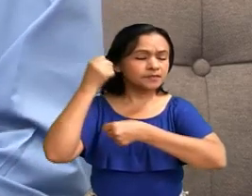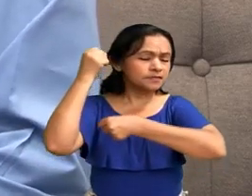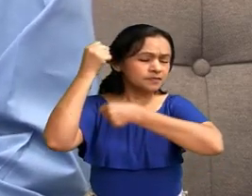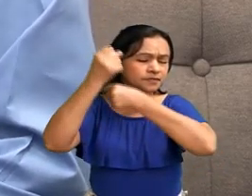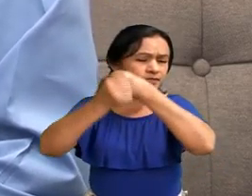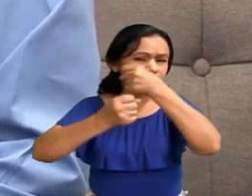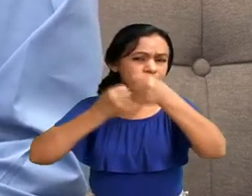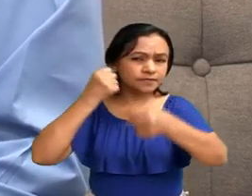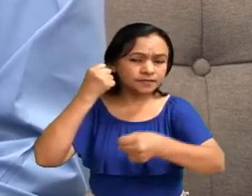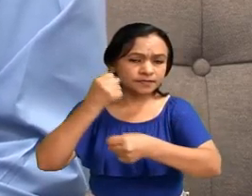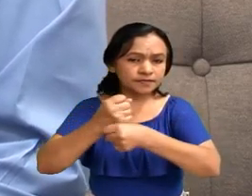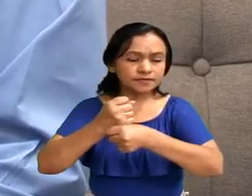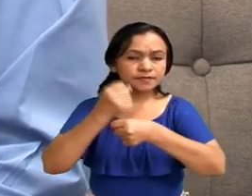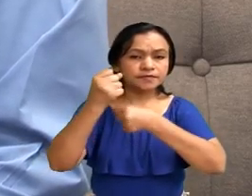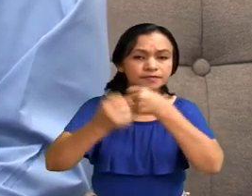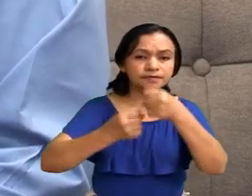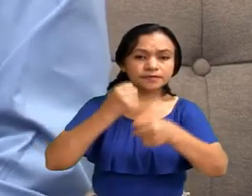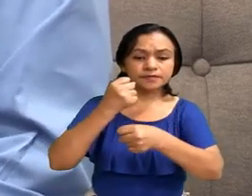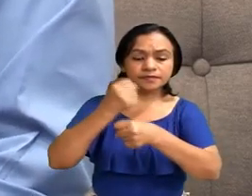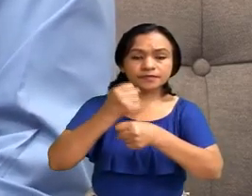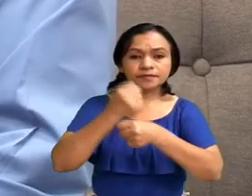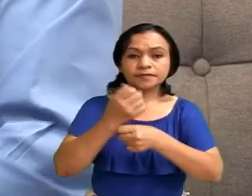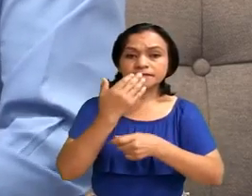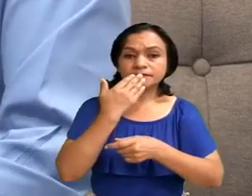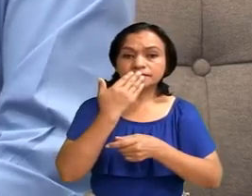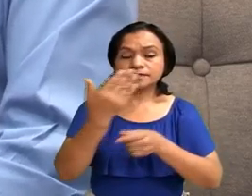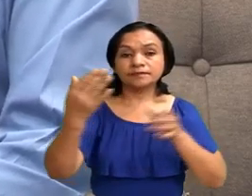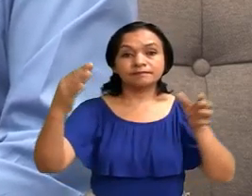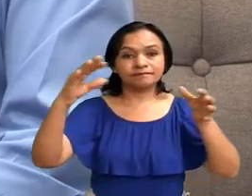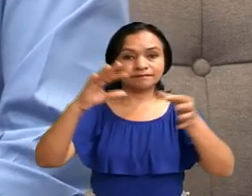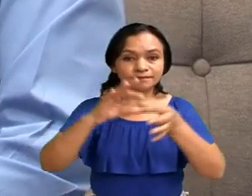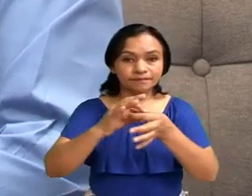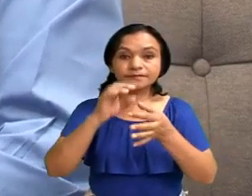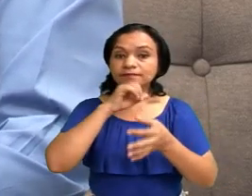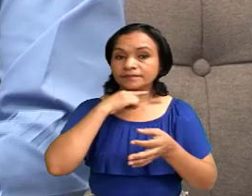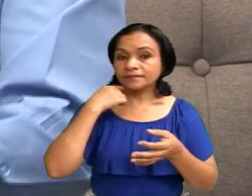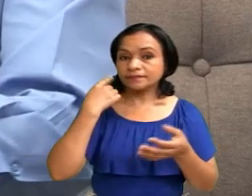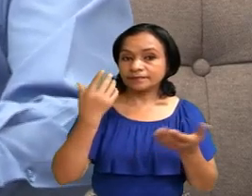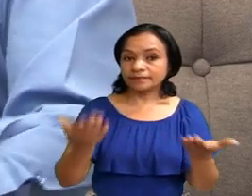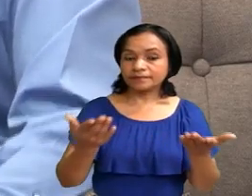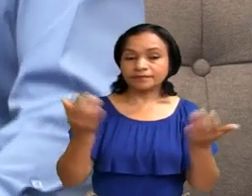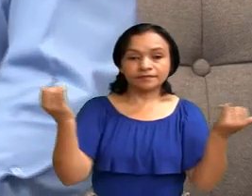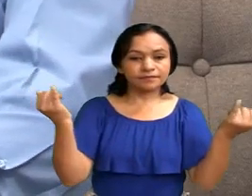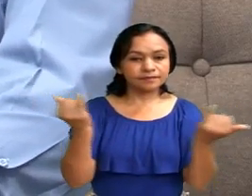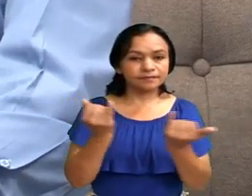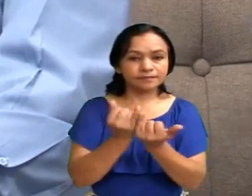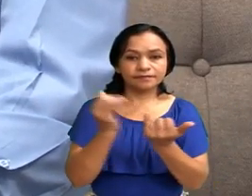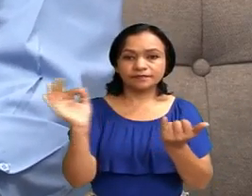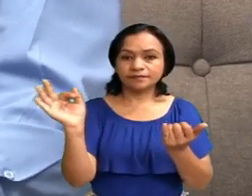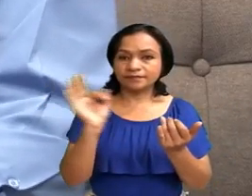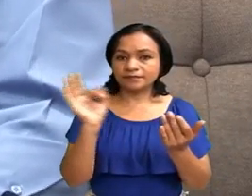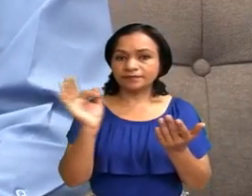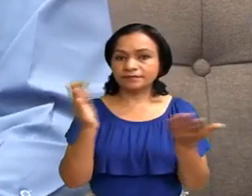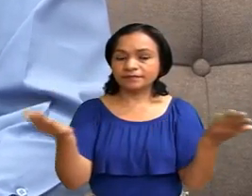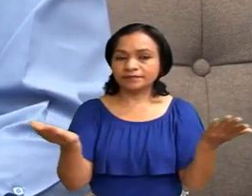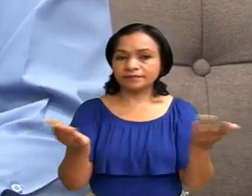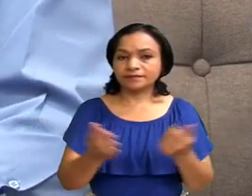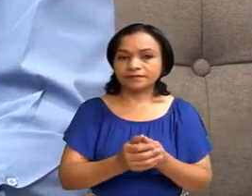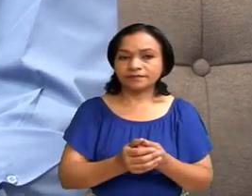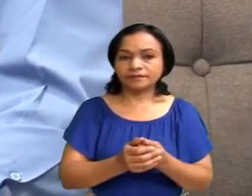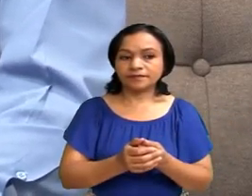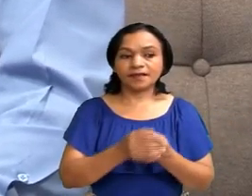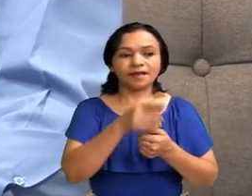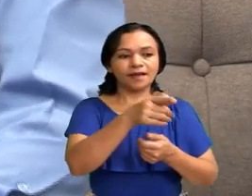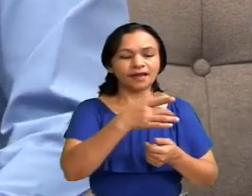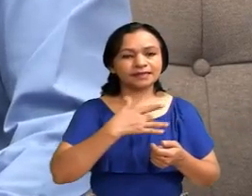estado laborando en ese bien común, ¿verdad? Entonces, igual, ¿verdad? Cuando hay una necesidad